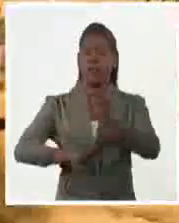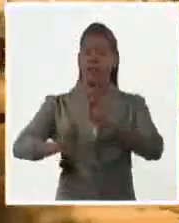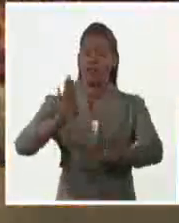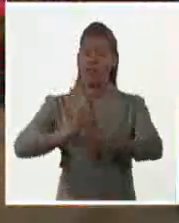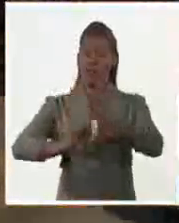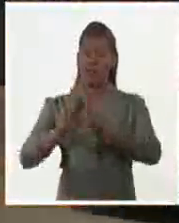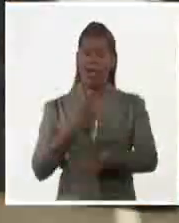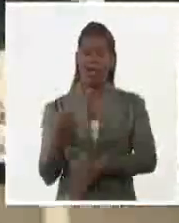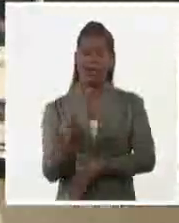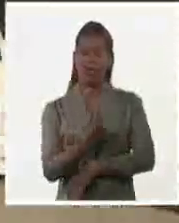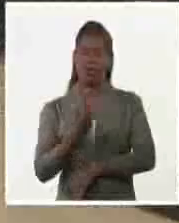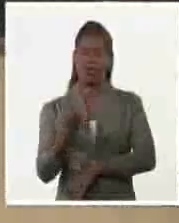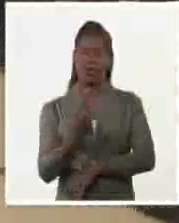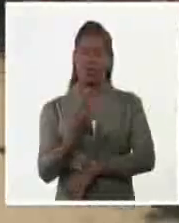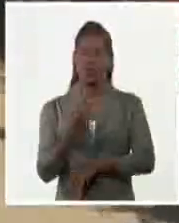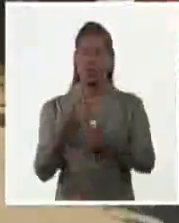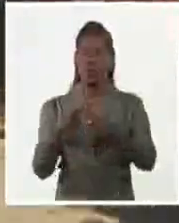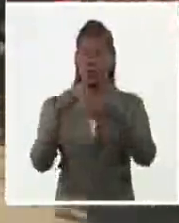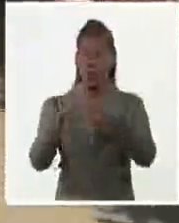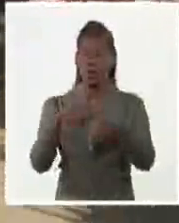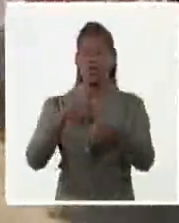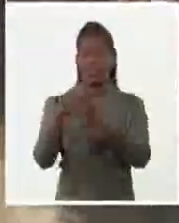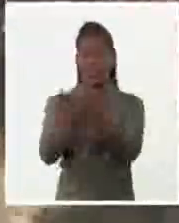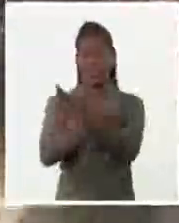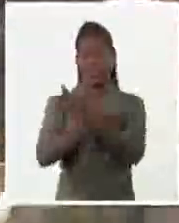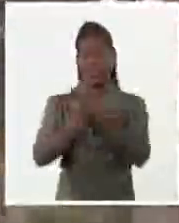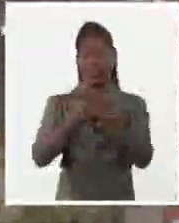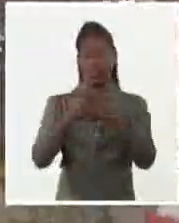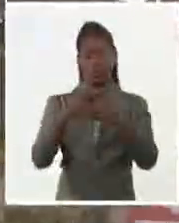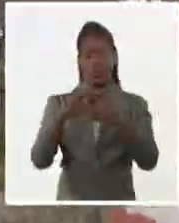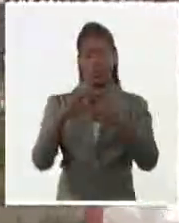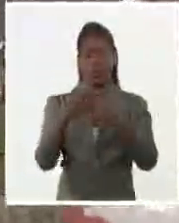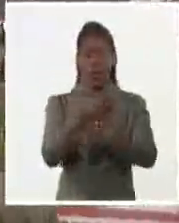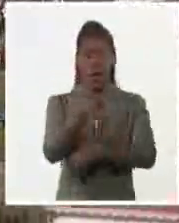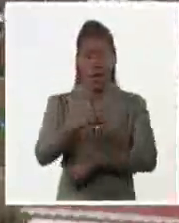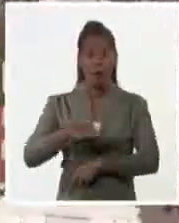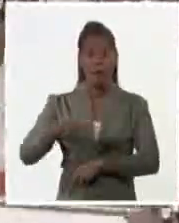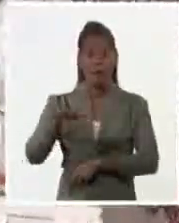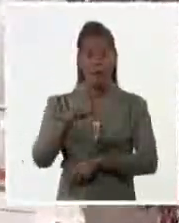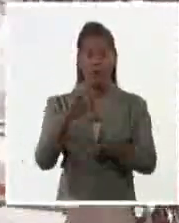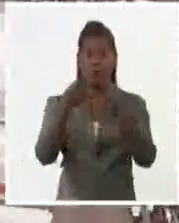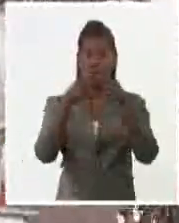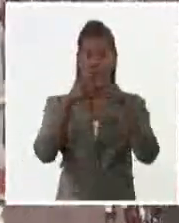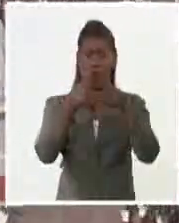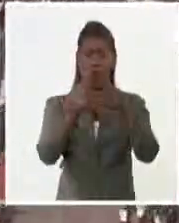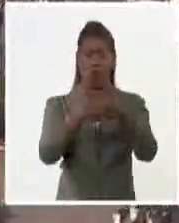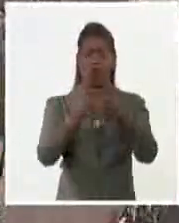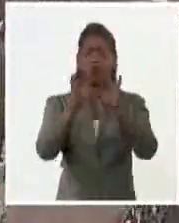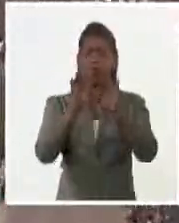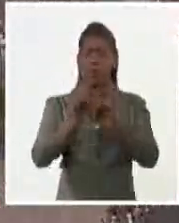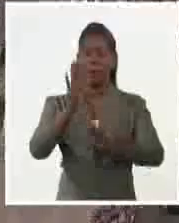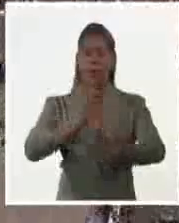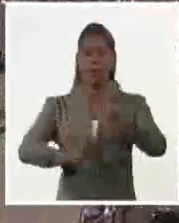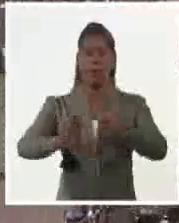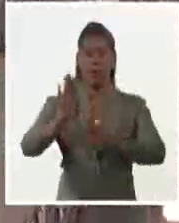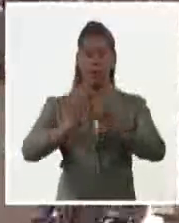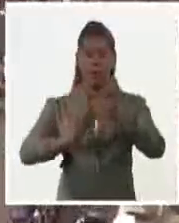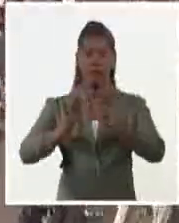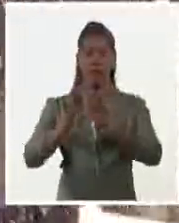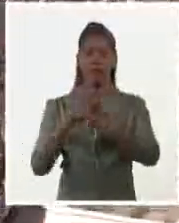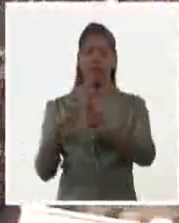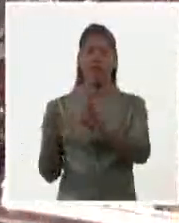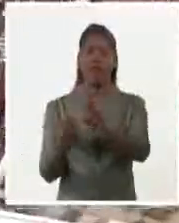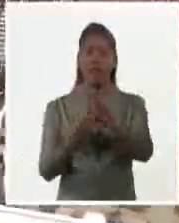revolución con su historia revolucionaria y con el pueblo que en tantas ocasiones lo